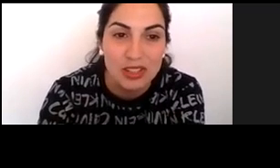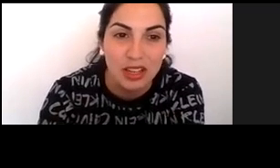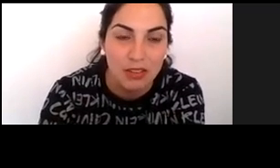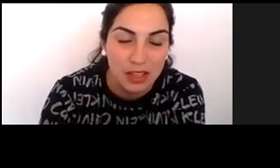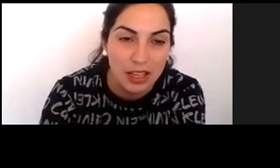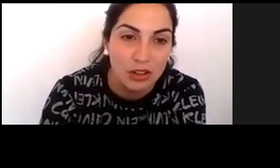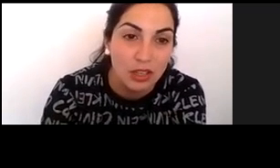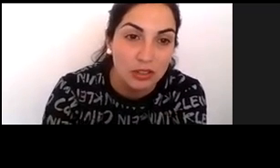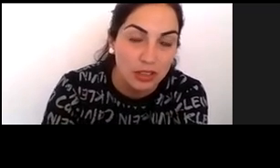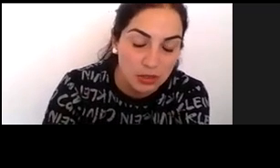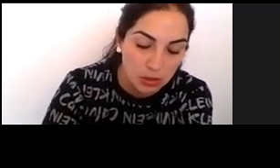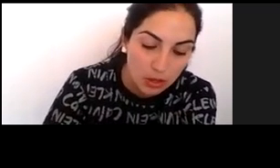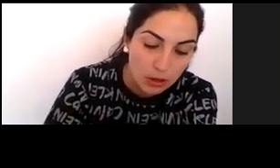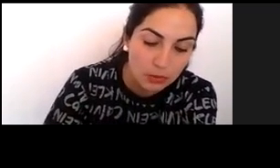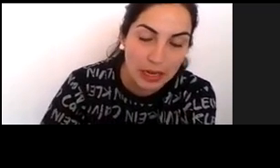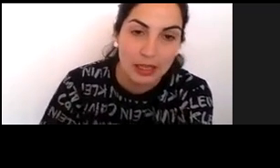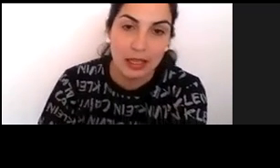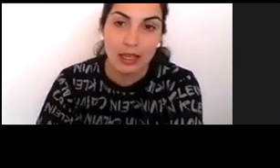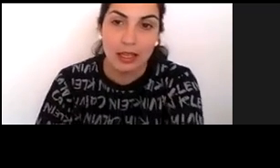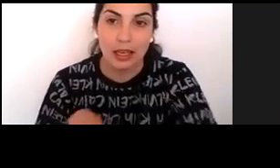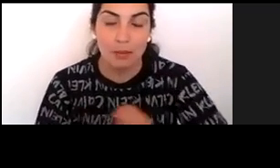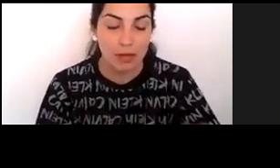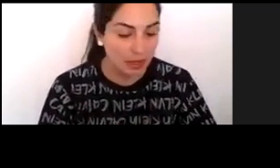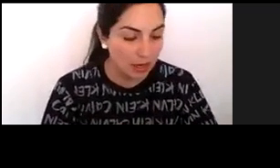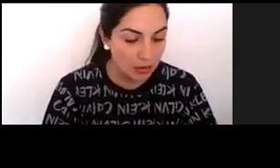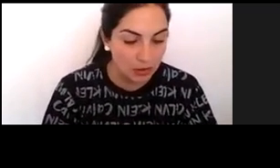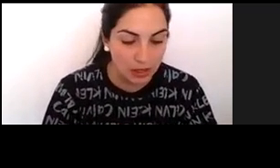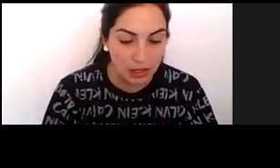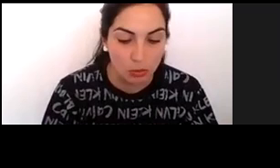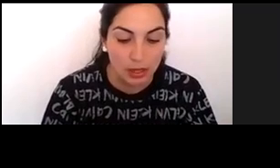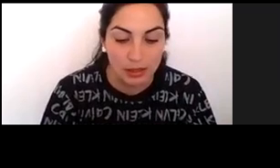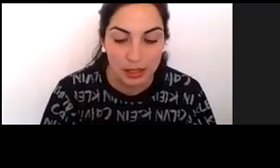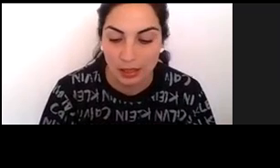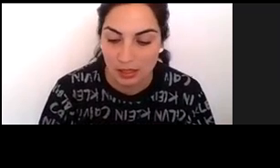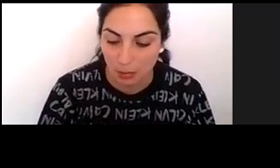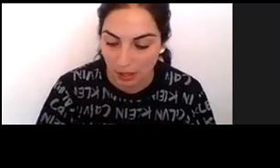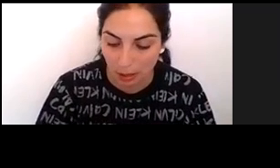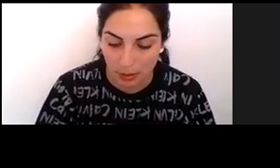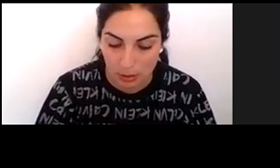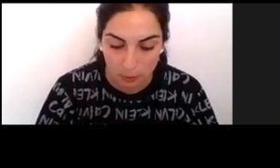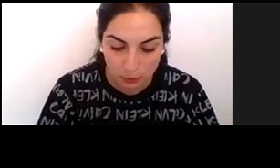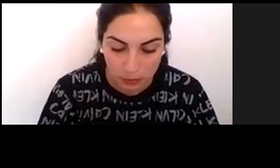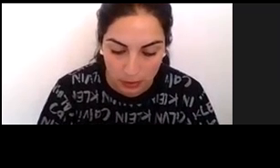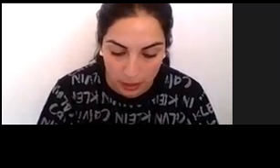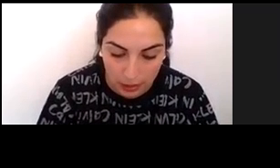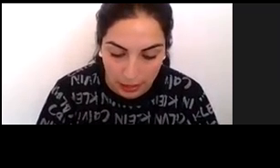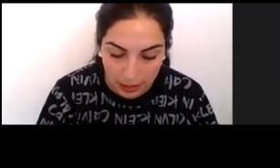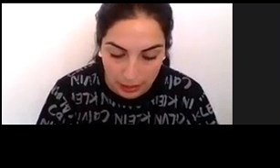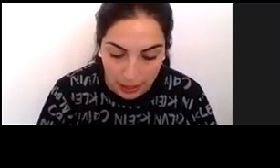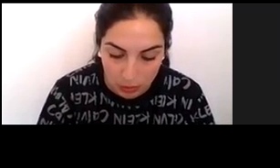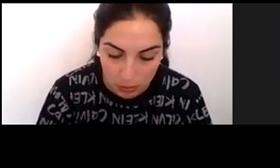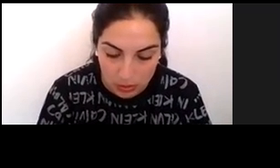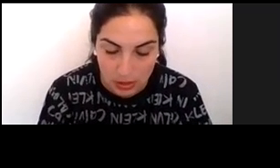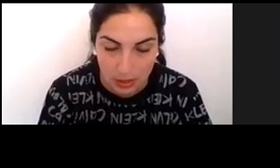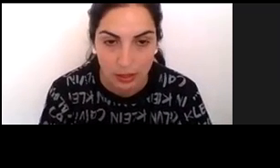a eso se refería con el contexto de la guía que me entregaron durante esta semana que pasó, que es la